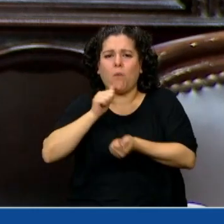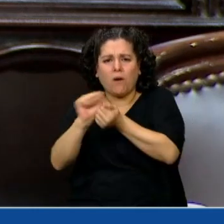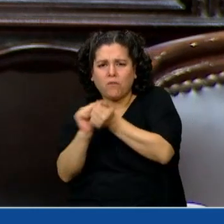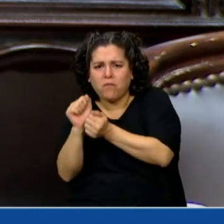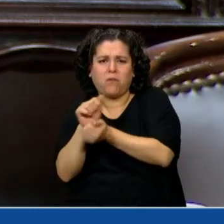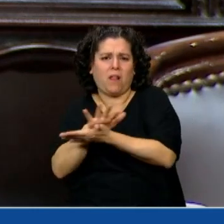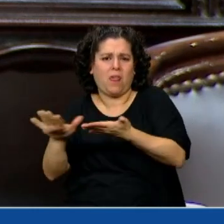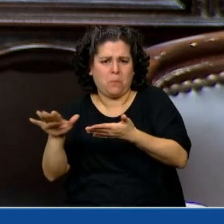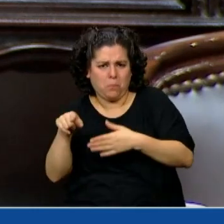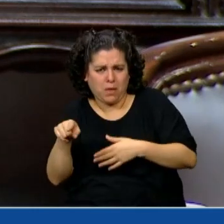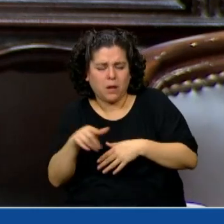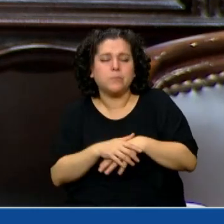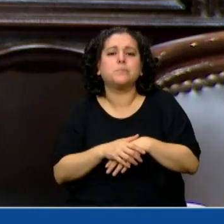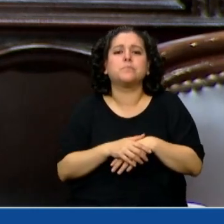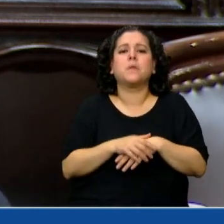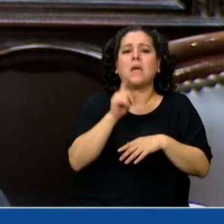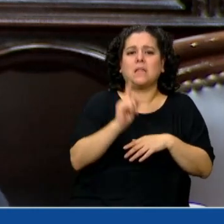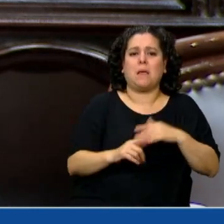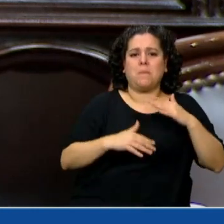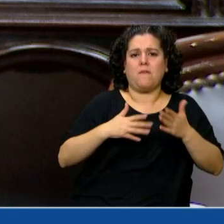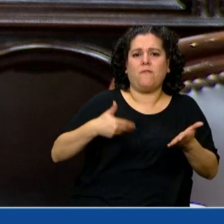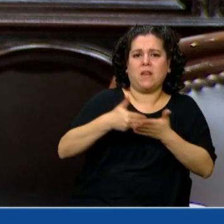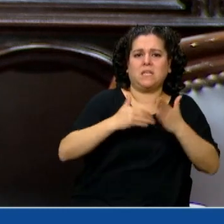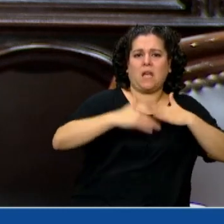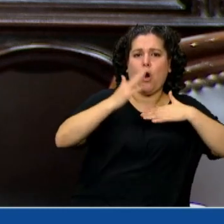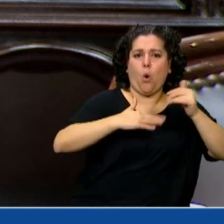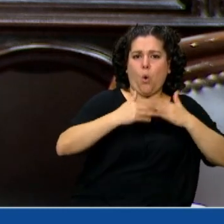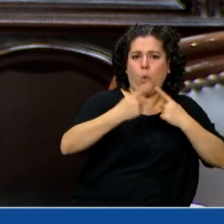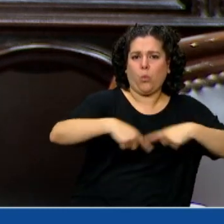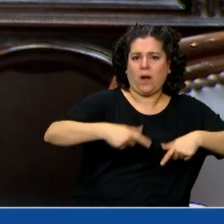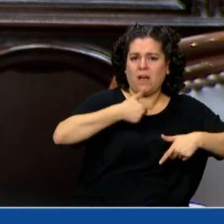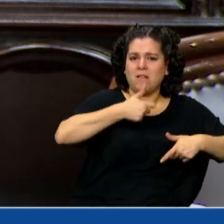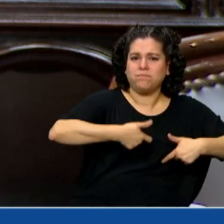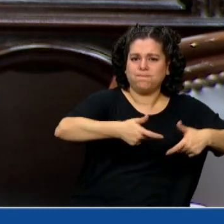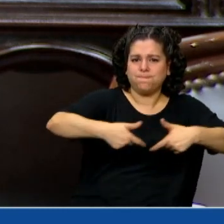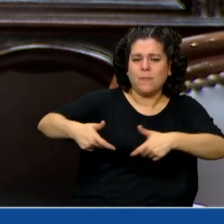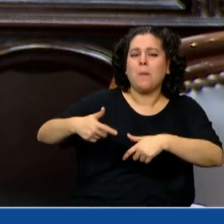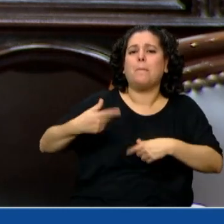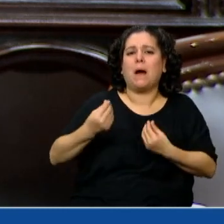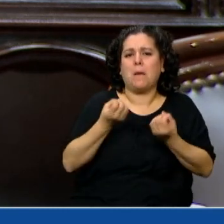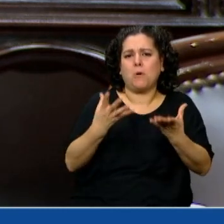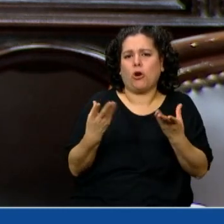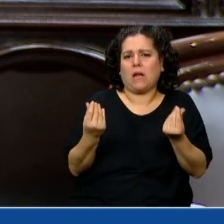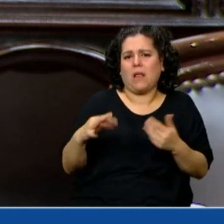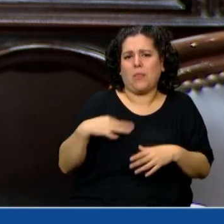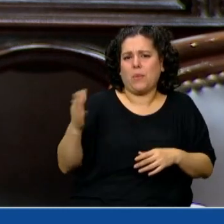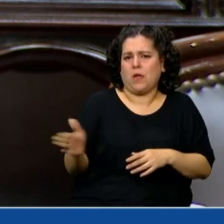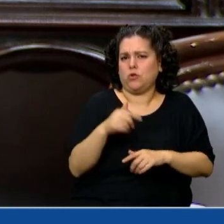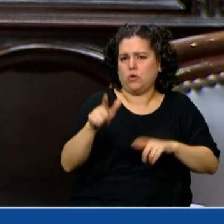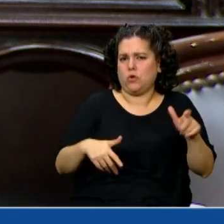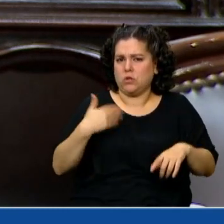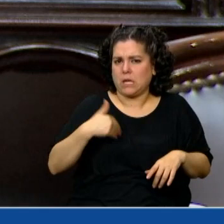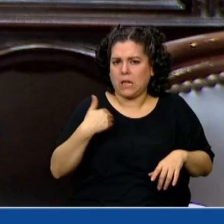En definitiva, financia obras de infraestructura que mejoran la calidad de vida de todos los argentinos.